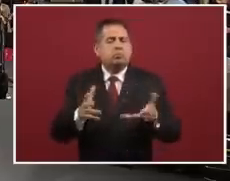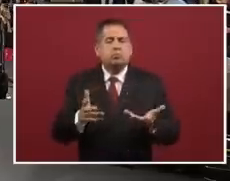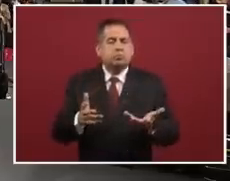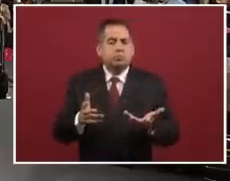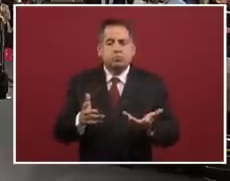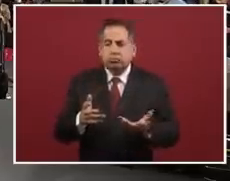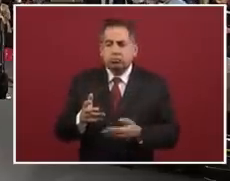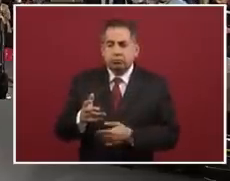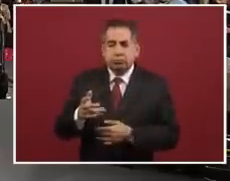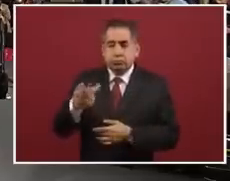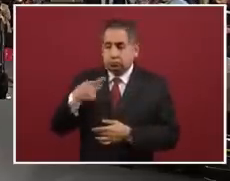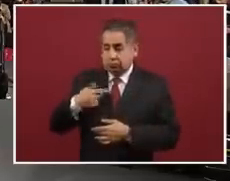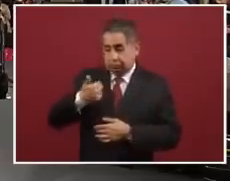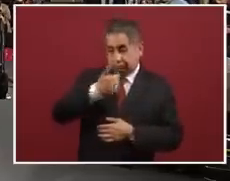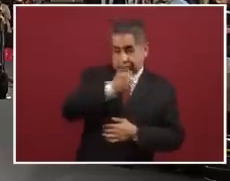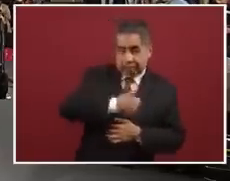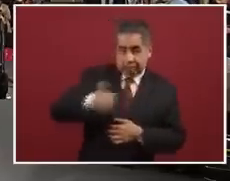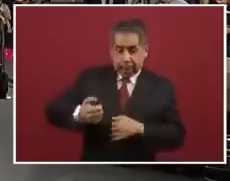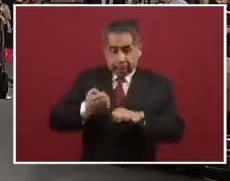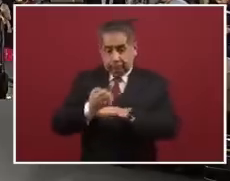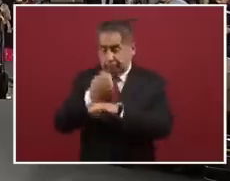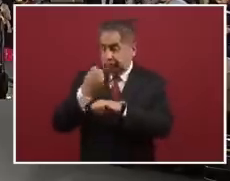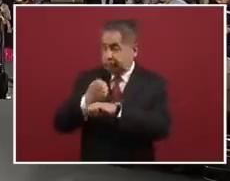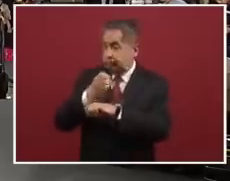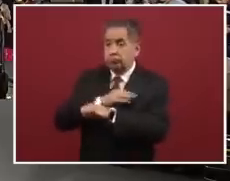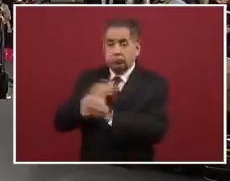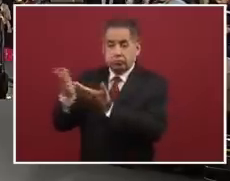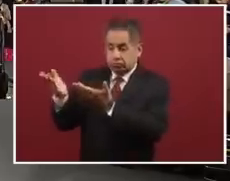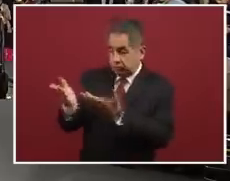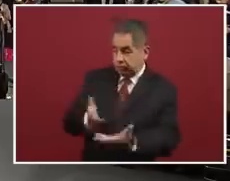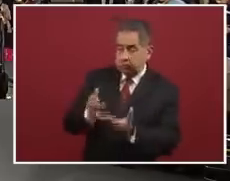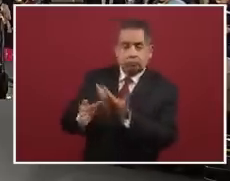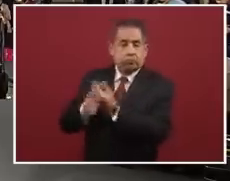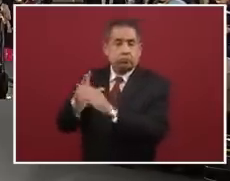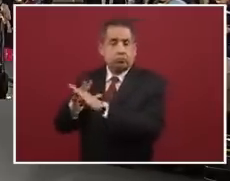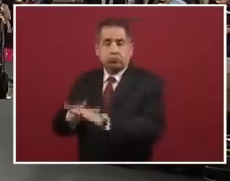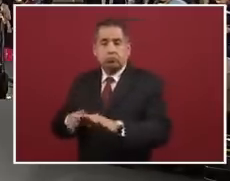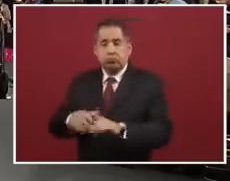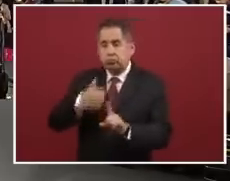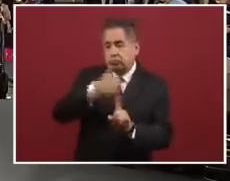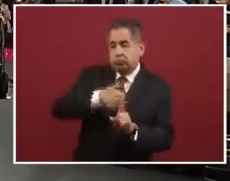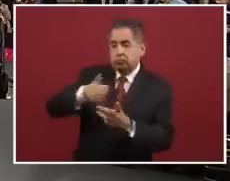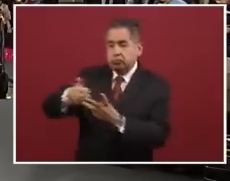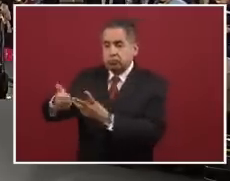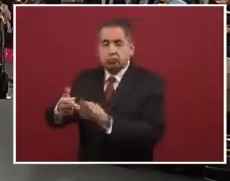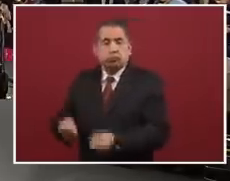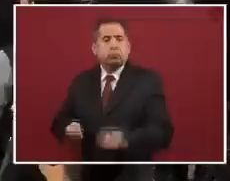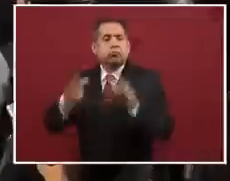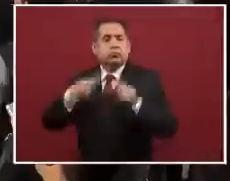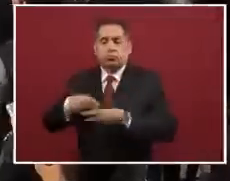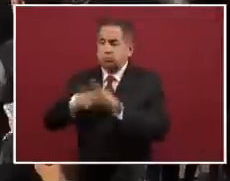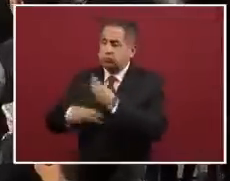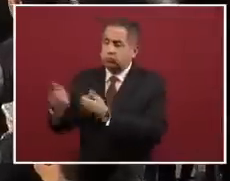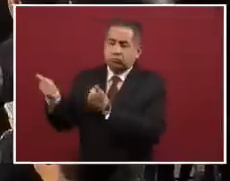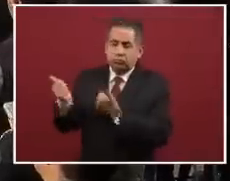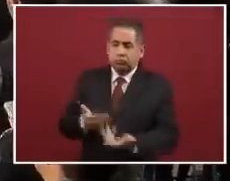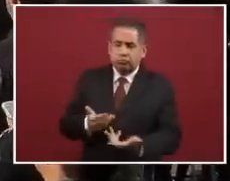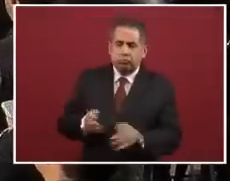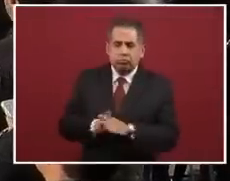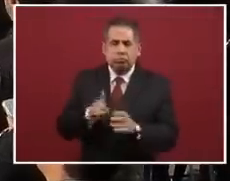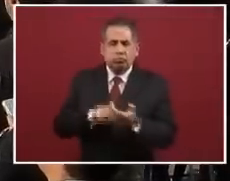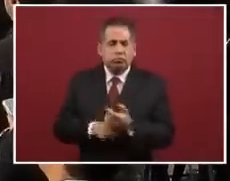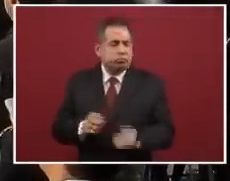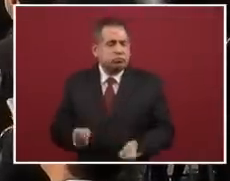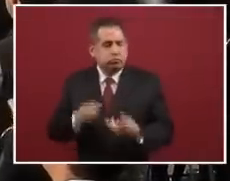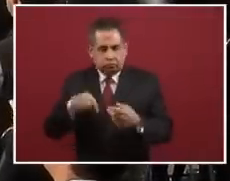la capacidad por estado para recibir migrantes por cada una de las entidades presentes. Y también en estos